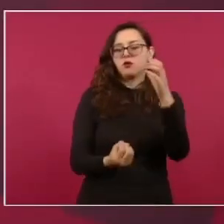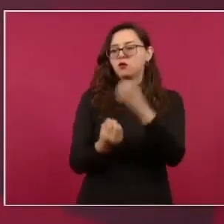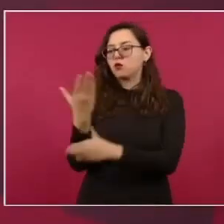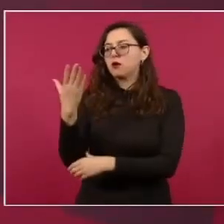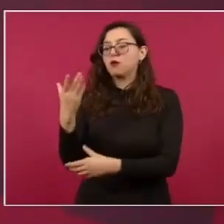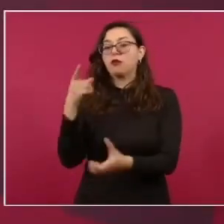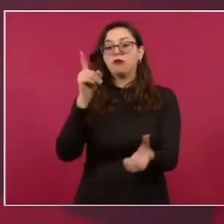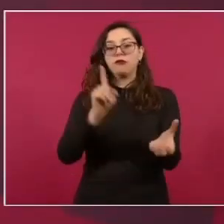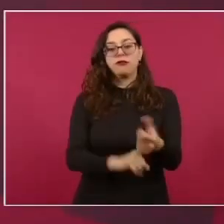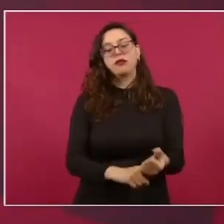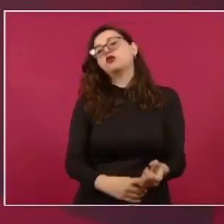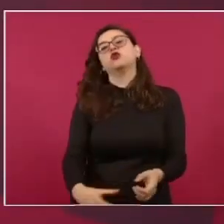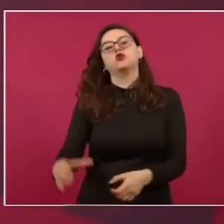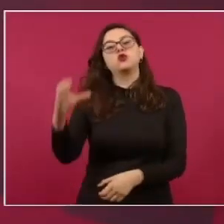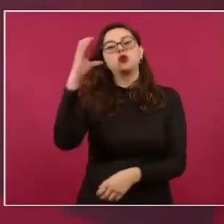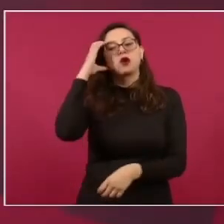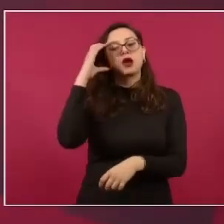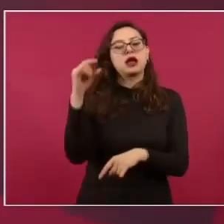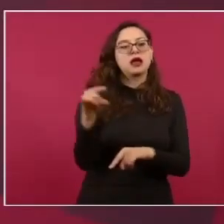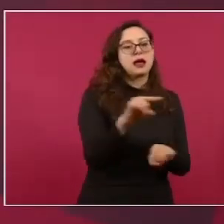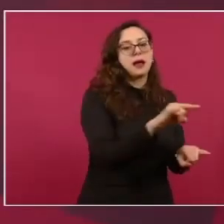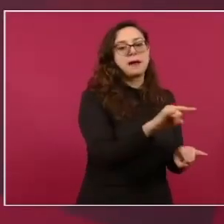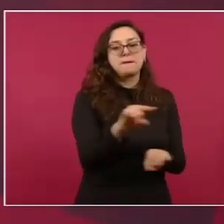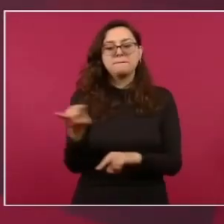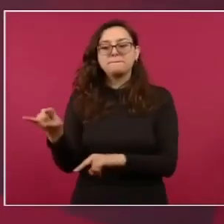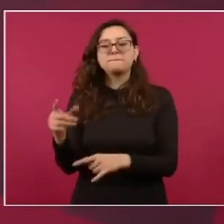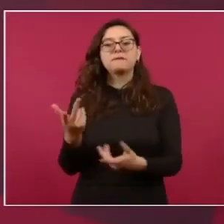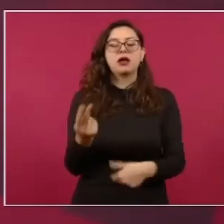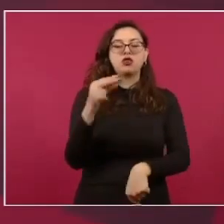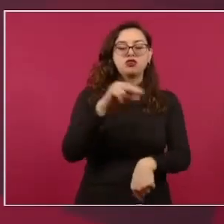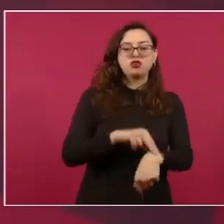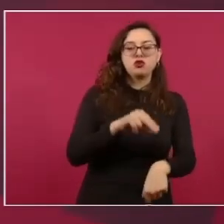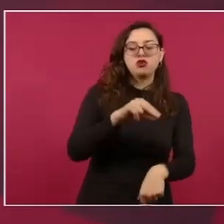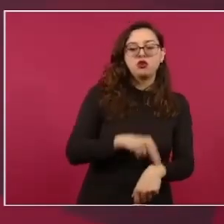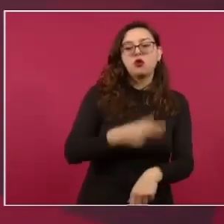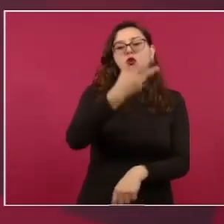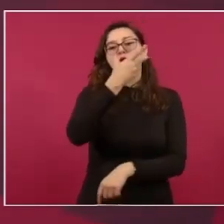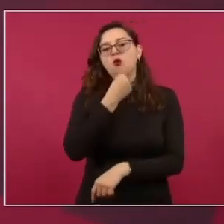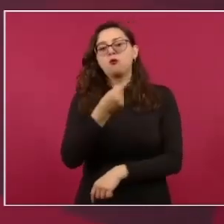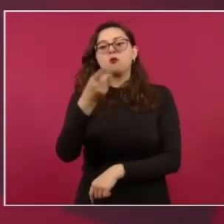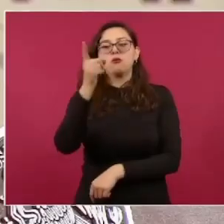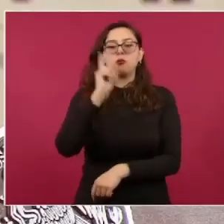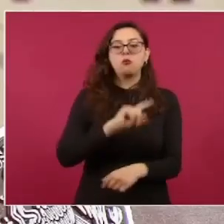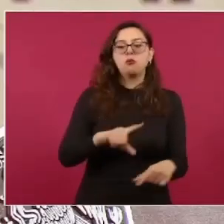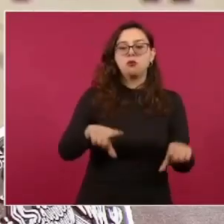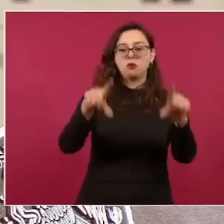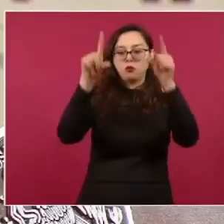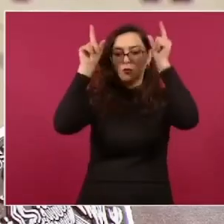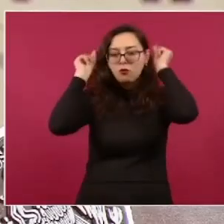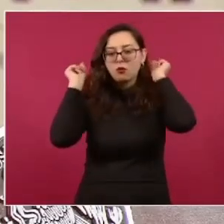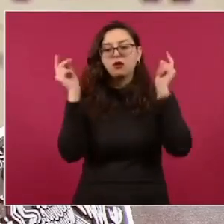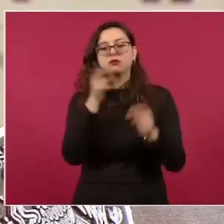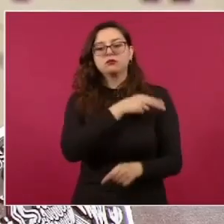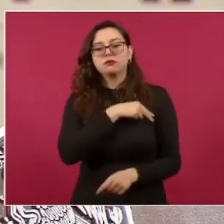camas, muchos más médicas, médicos, enfermeras, enfermeros y